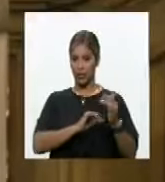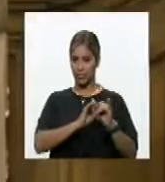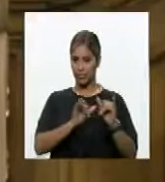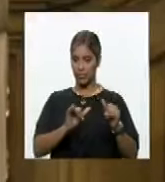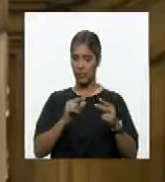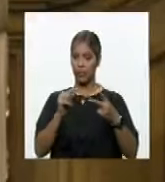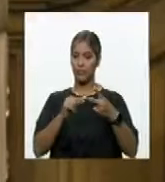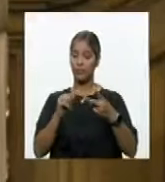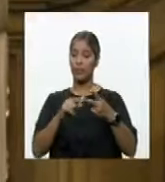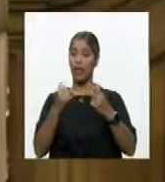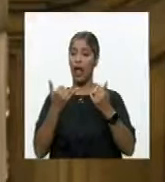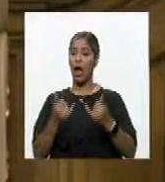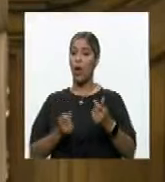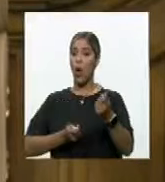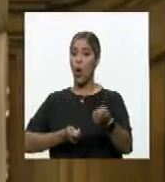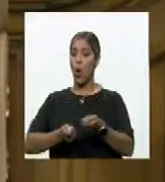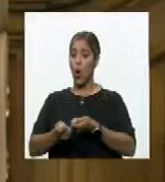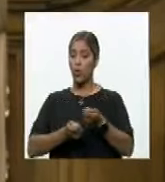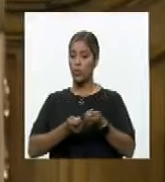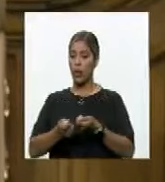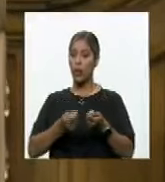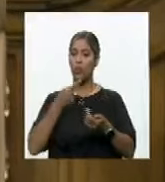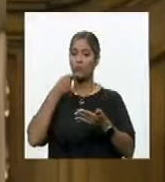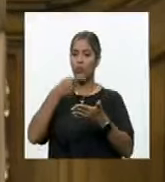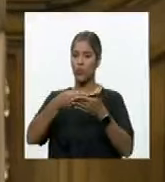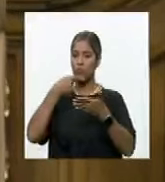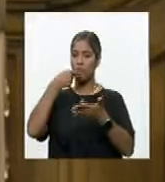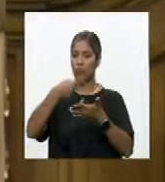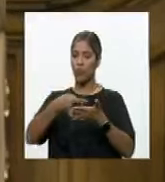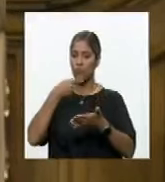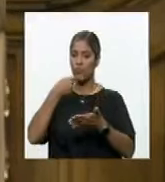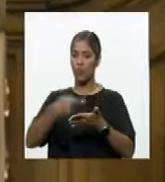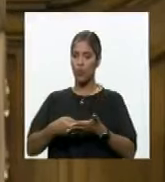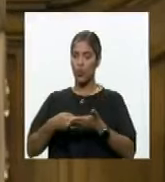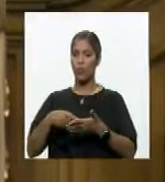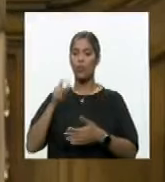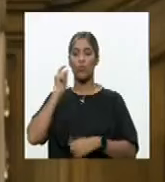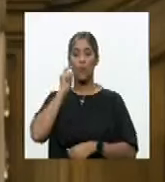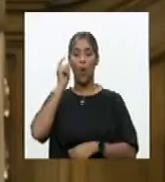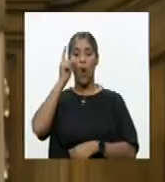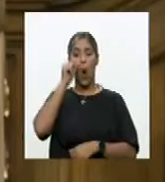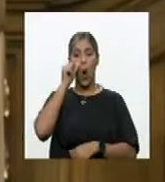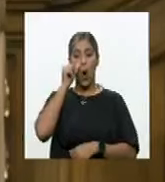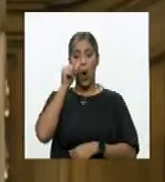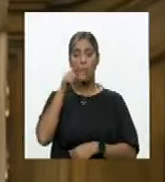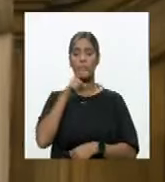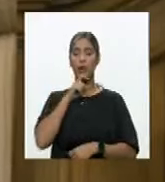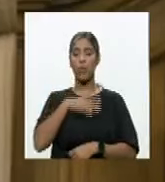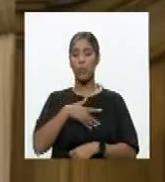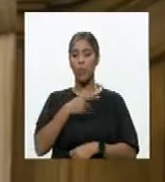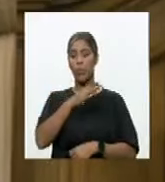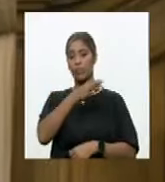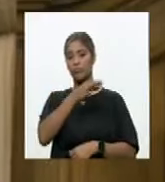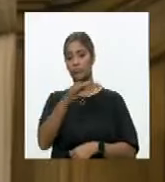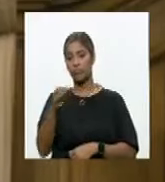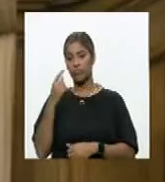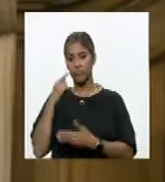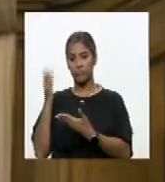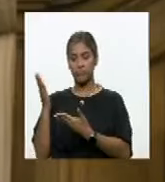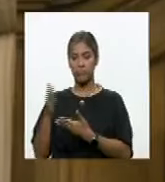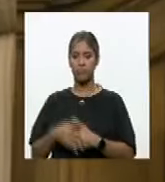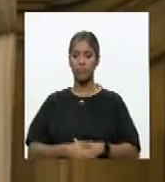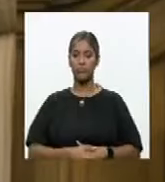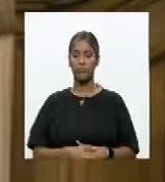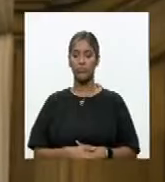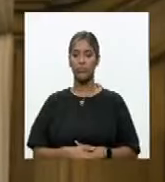al cargo de Contralor General de la República, ciudadanas y ciudadanos elegibles: